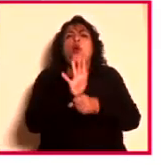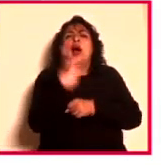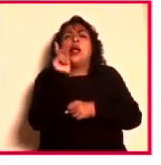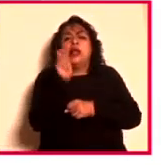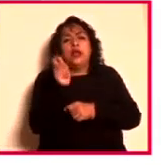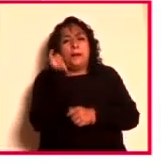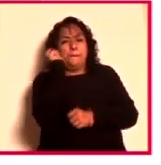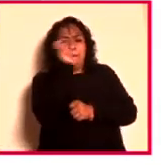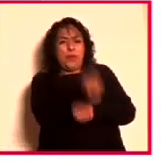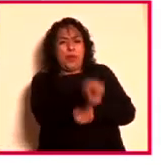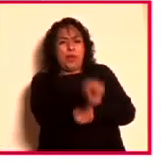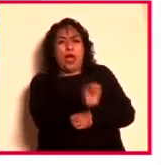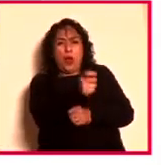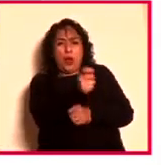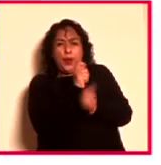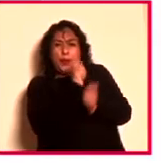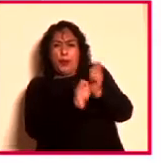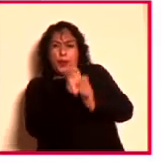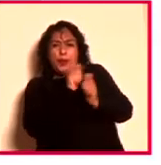hay competencia